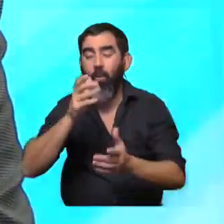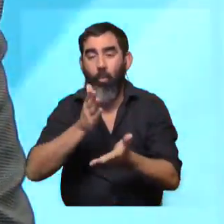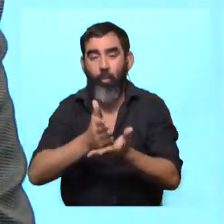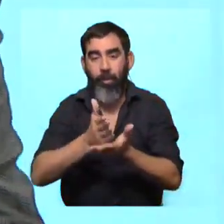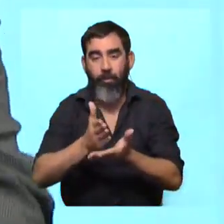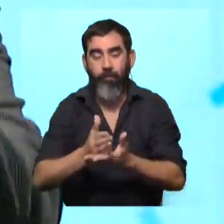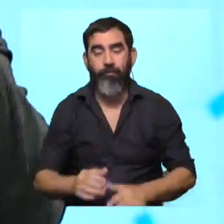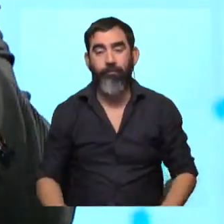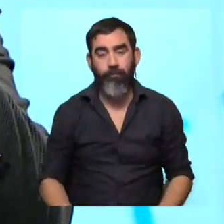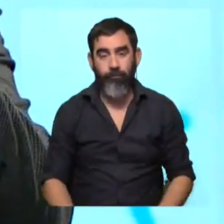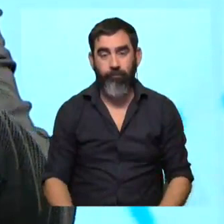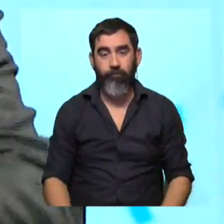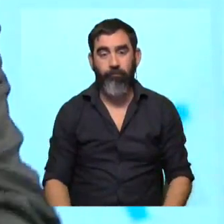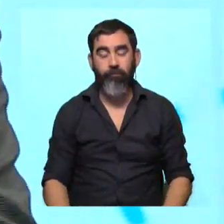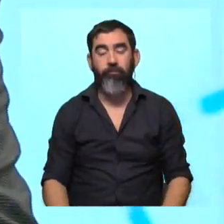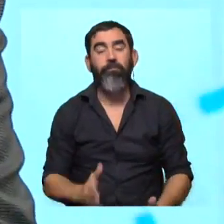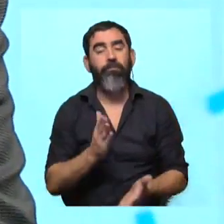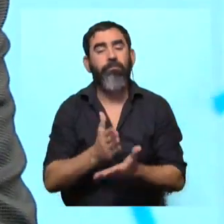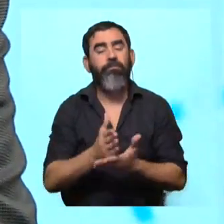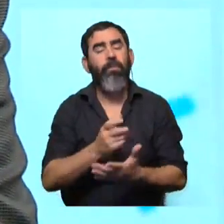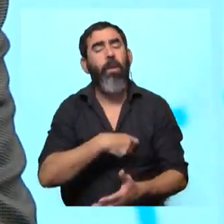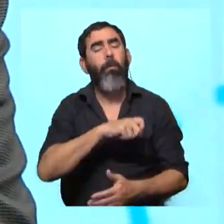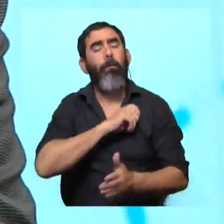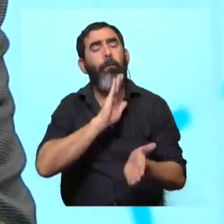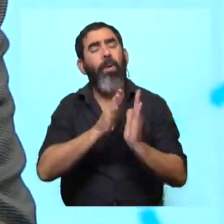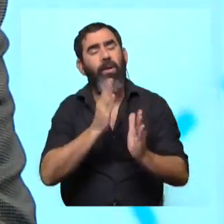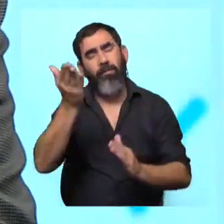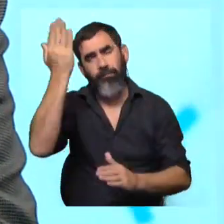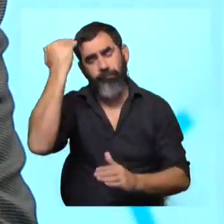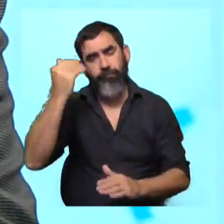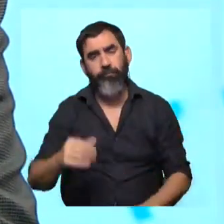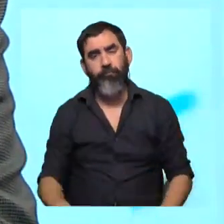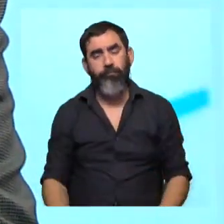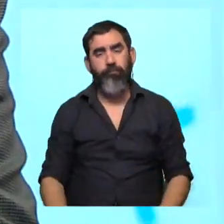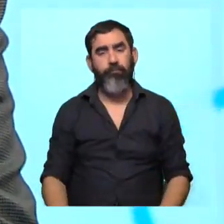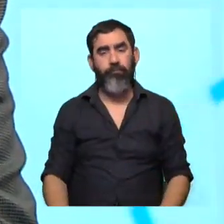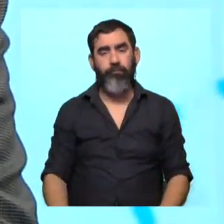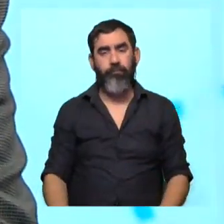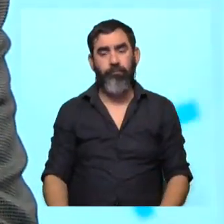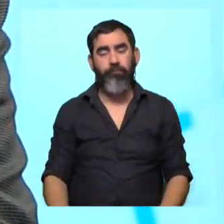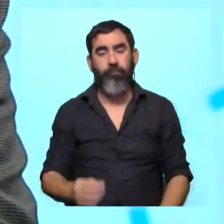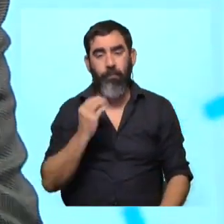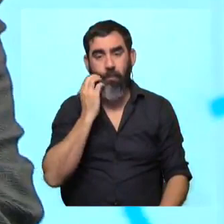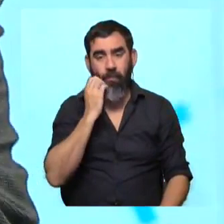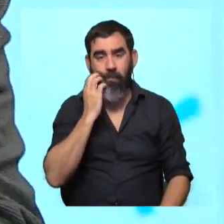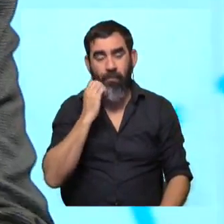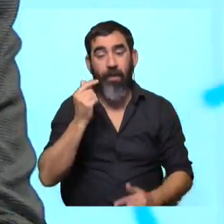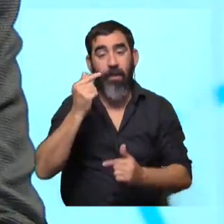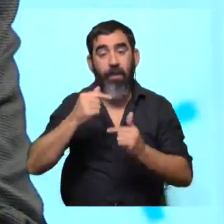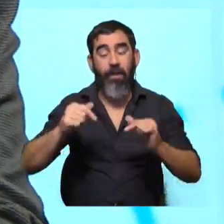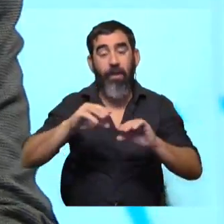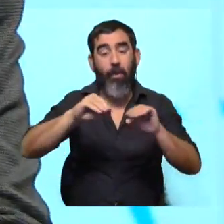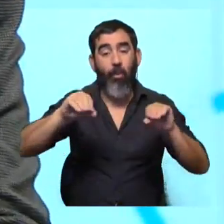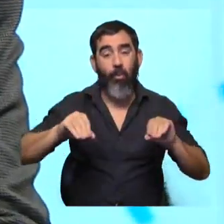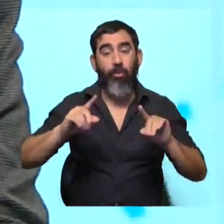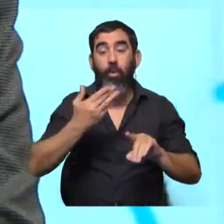derecho, y nos vamos al derecho español. En otras familias jurídicas los recursos del subsuelo también